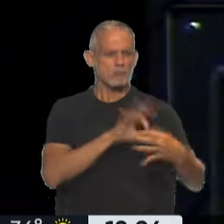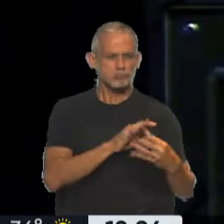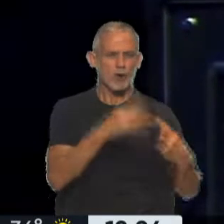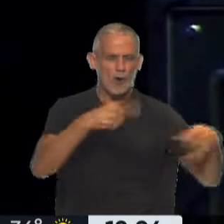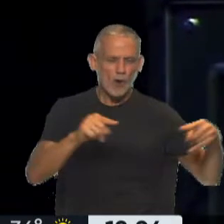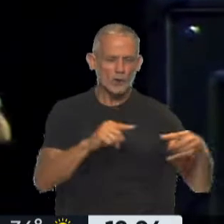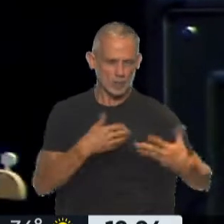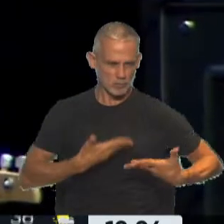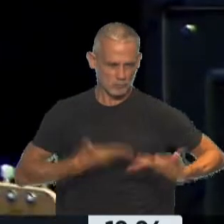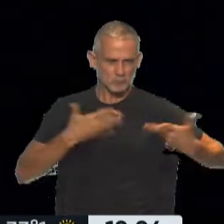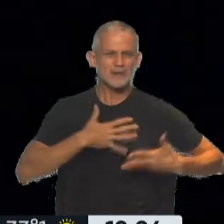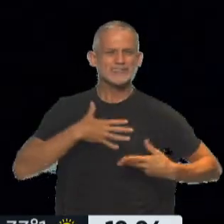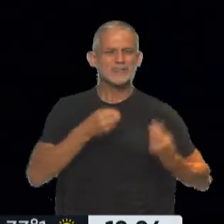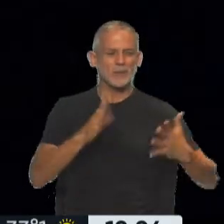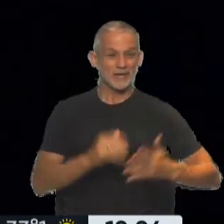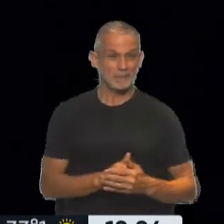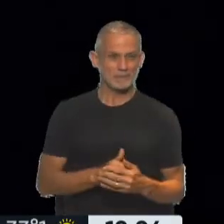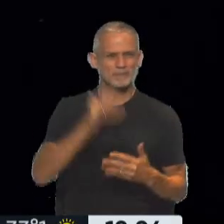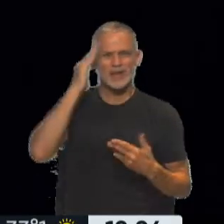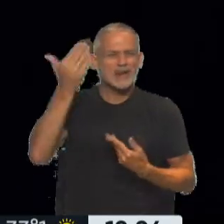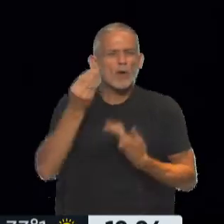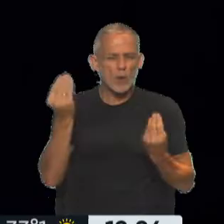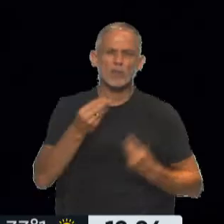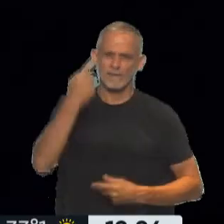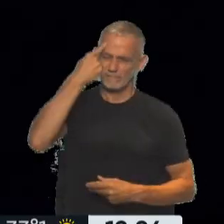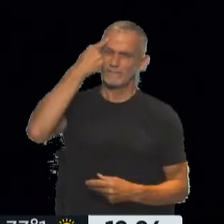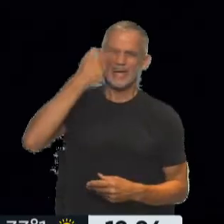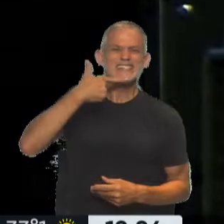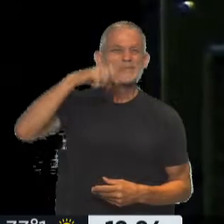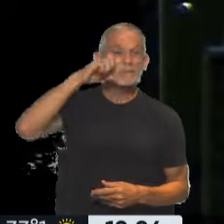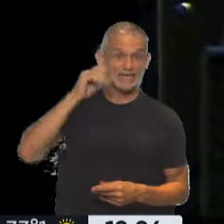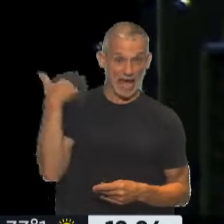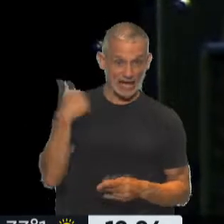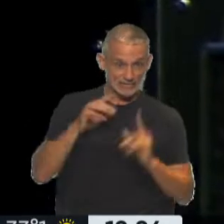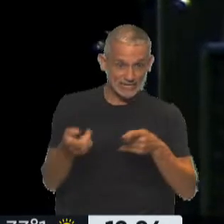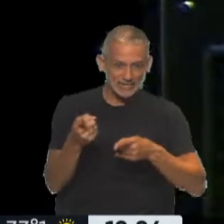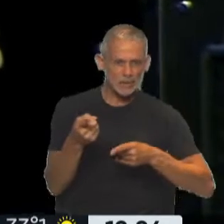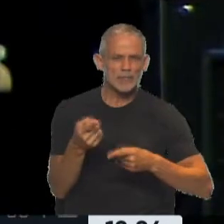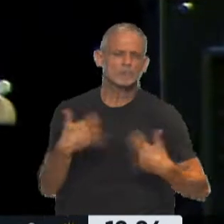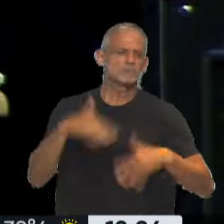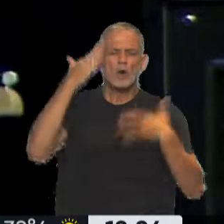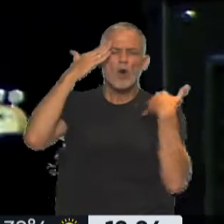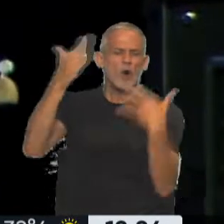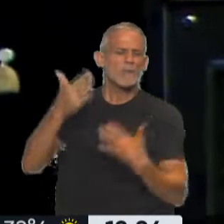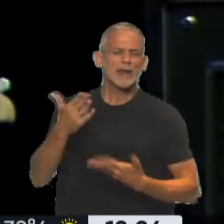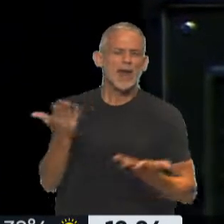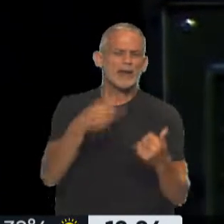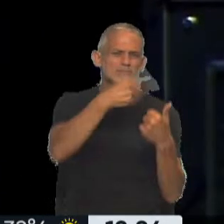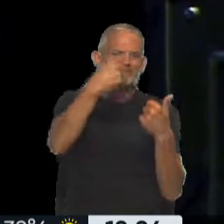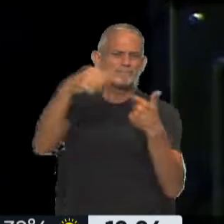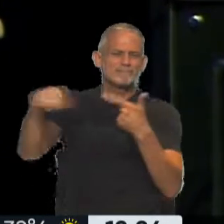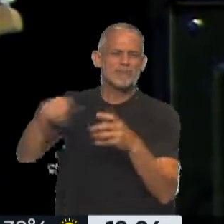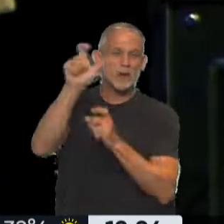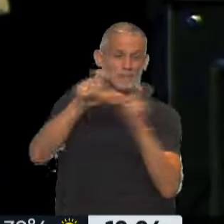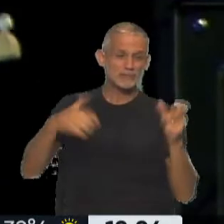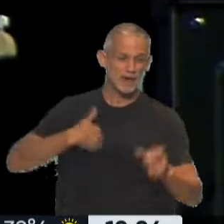cosas que nos elevan. Lo recordamos y lo tenemos siempre presente. Hay que decir que ayer hubo también un espectacular homenaje que se hizo con distintos músicos